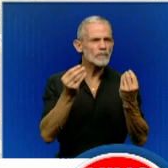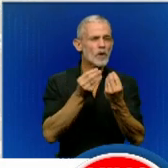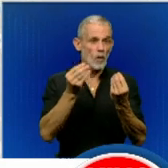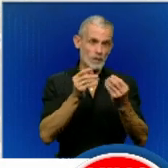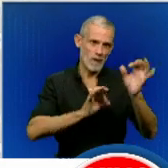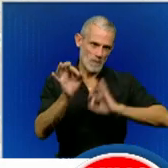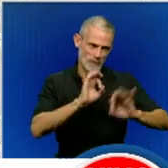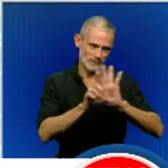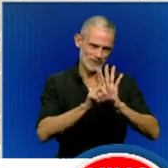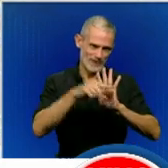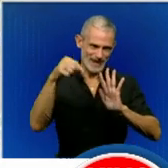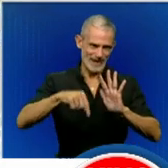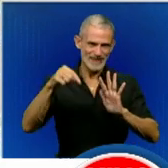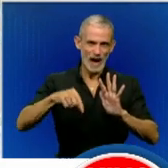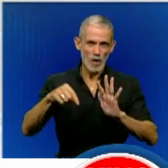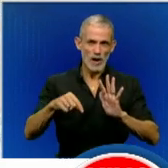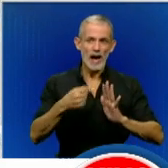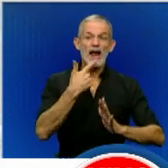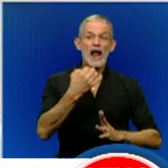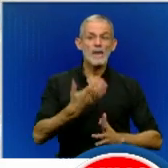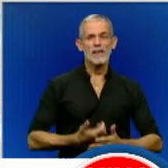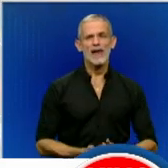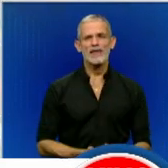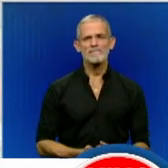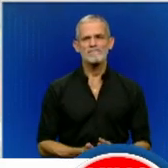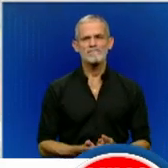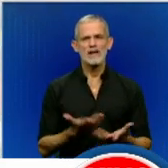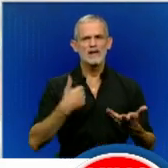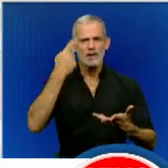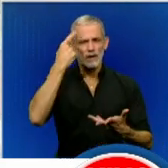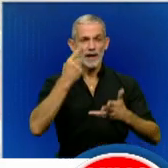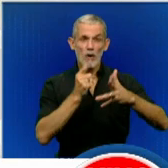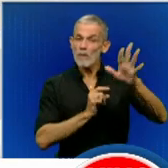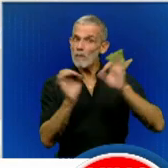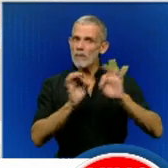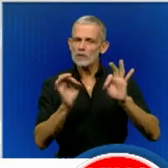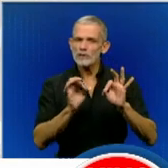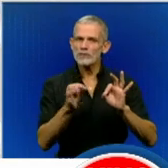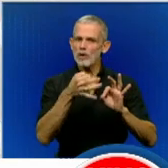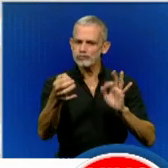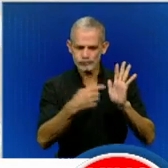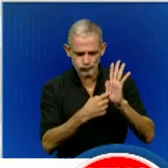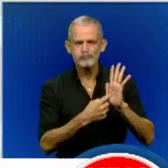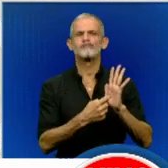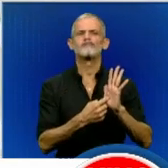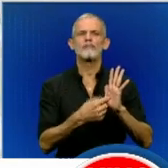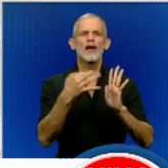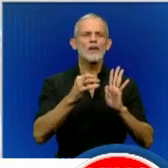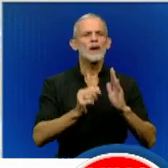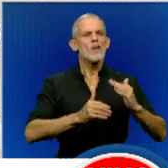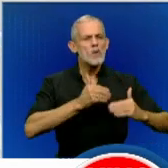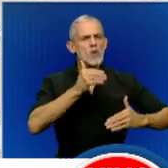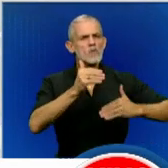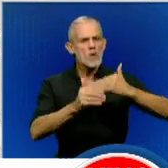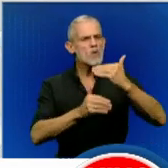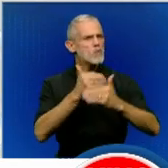proyecto este realmente no es un proyecto tal como se ha planteado que sea progresivo